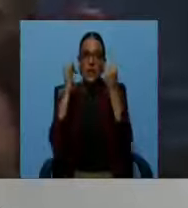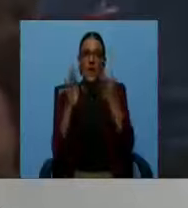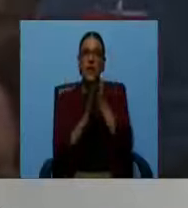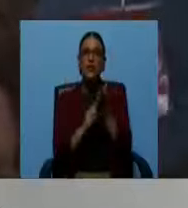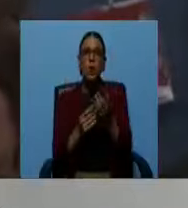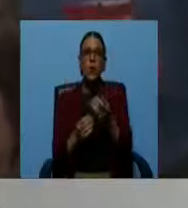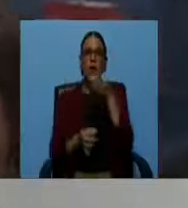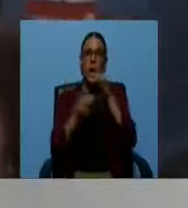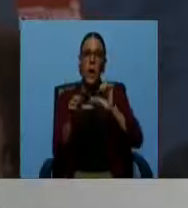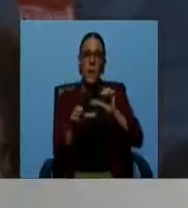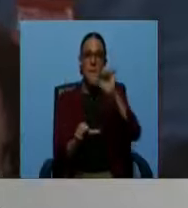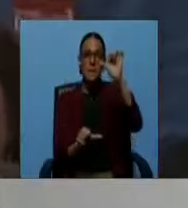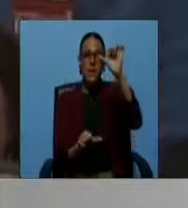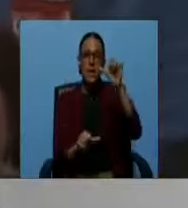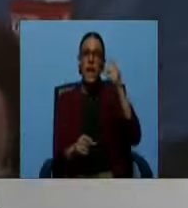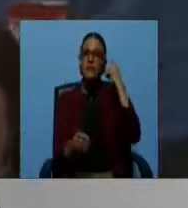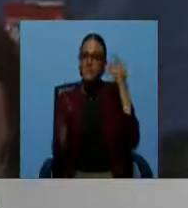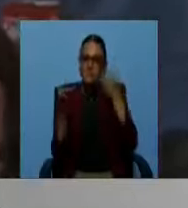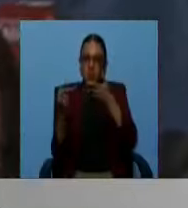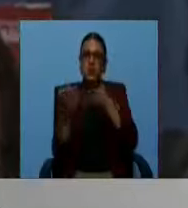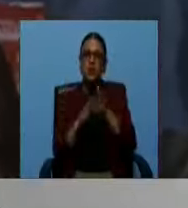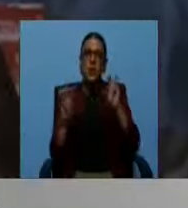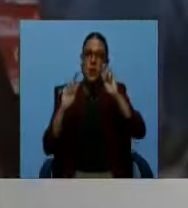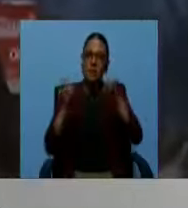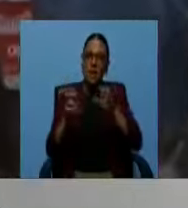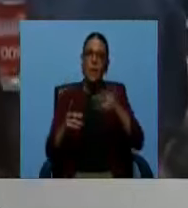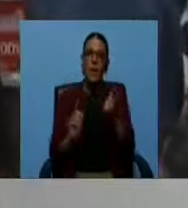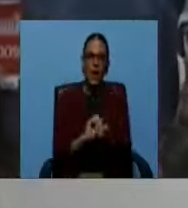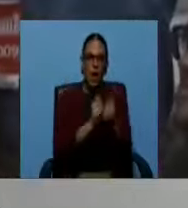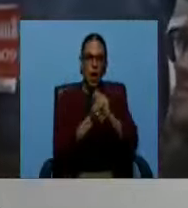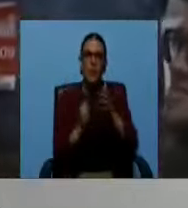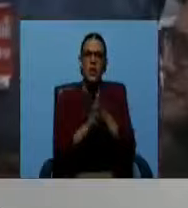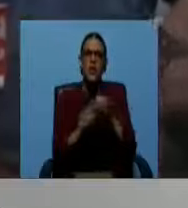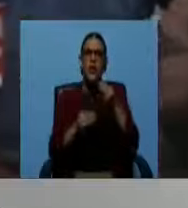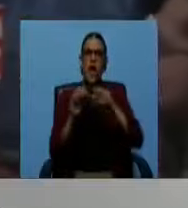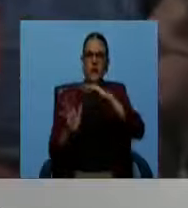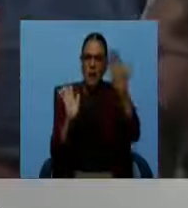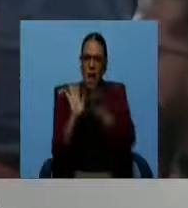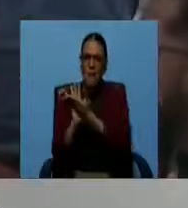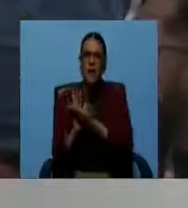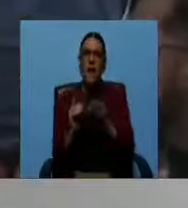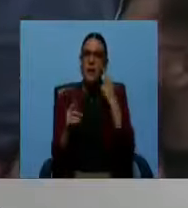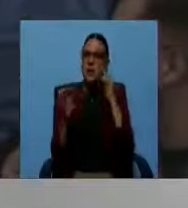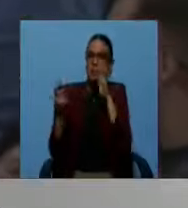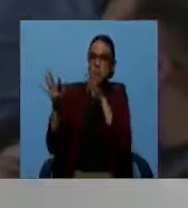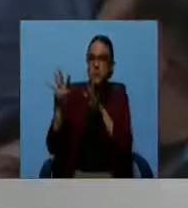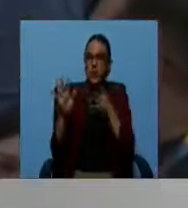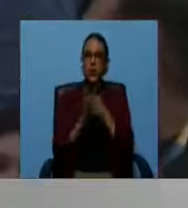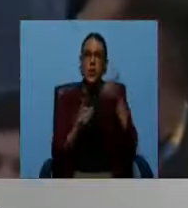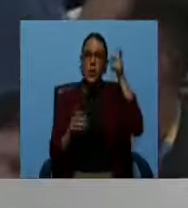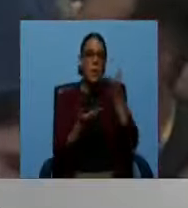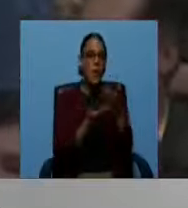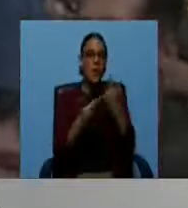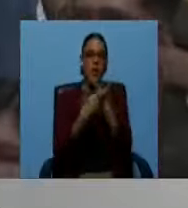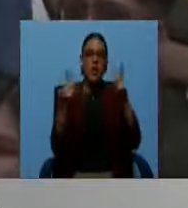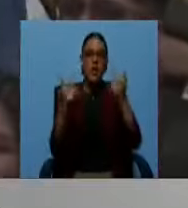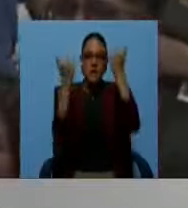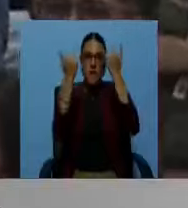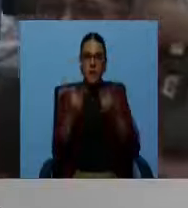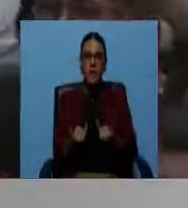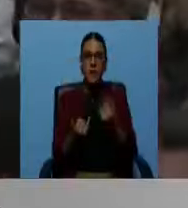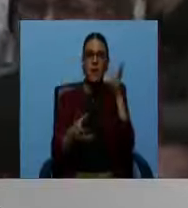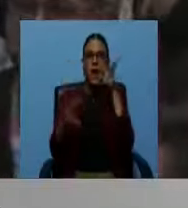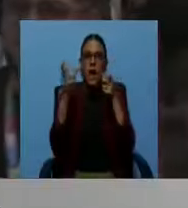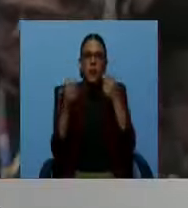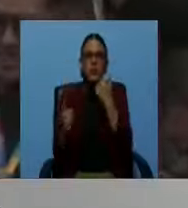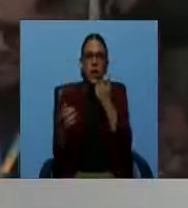ponencia hablando justamente de este tema que se ha convertido en una amenaza latente contra los pueblos libres y soberanos. Vamos a escuchar lo que sucede acá en